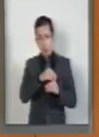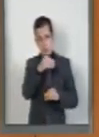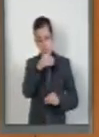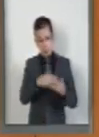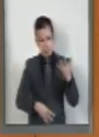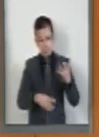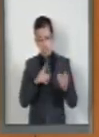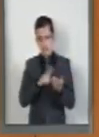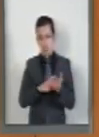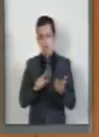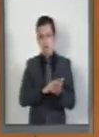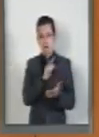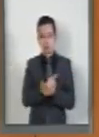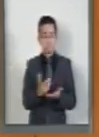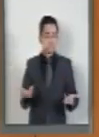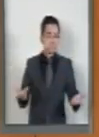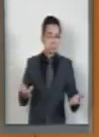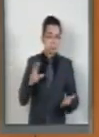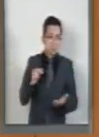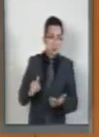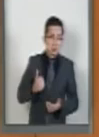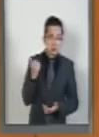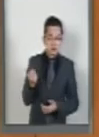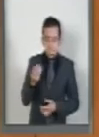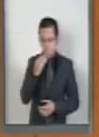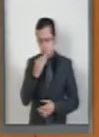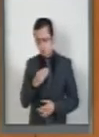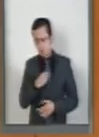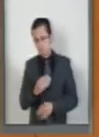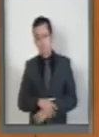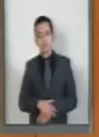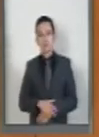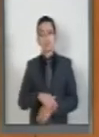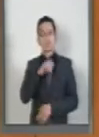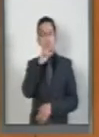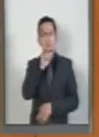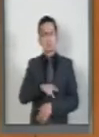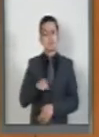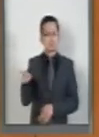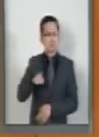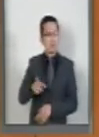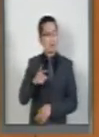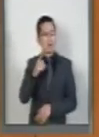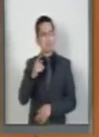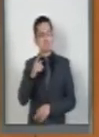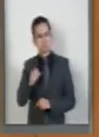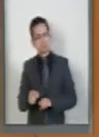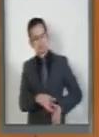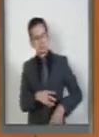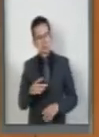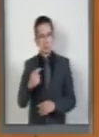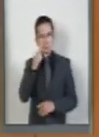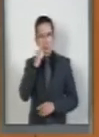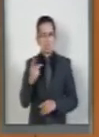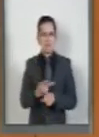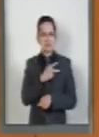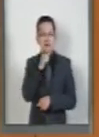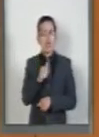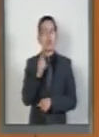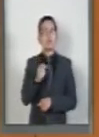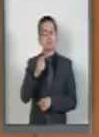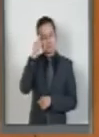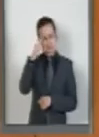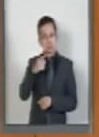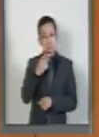este instrumento jurídico. Y que dejen pasar también la oportunidad de explorar la manera de